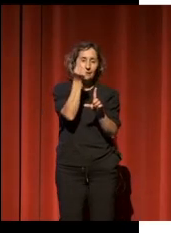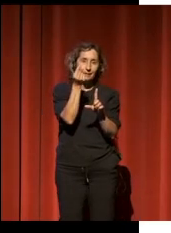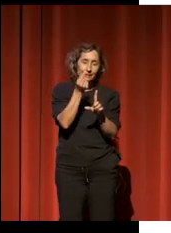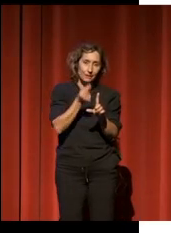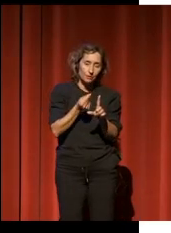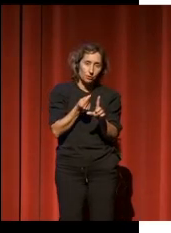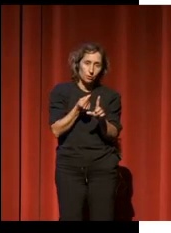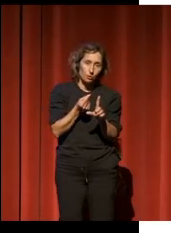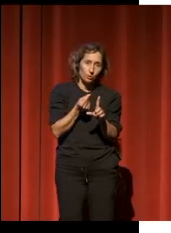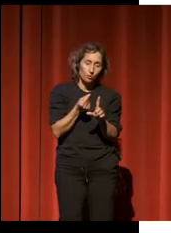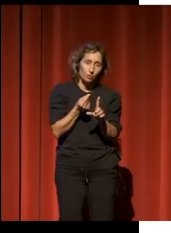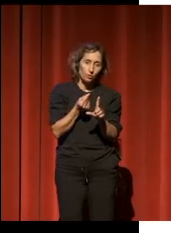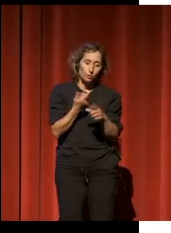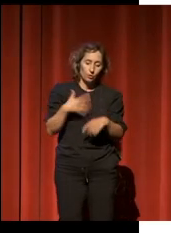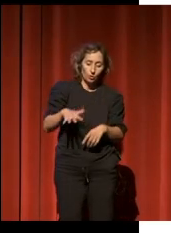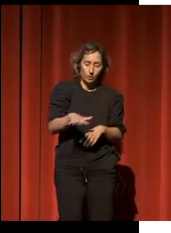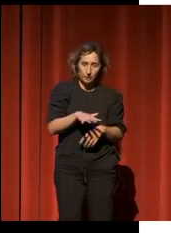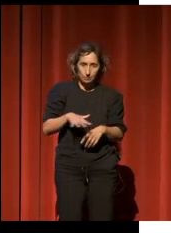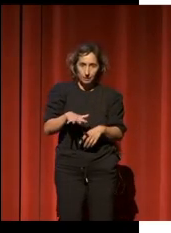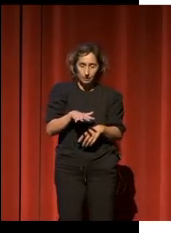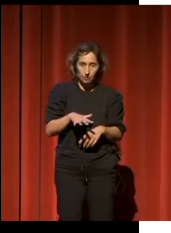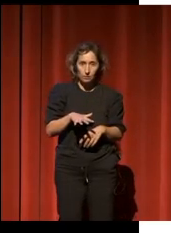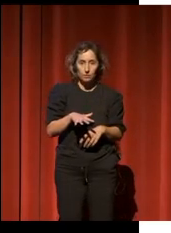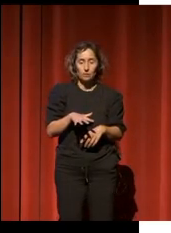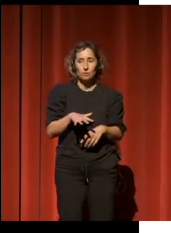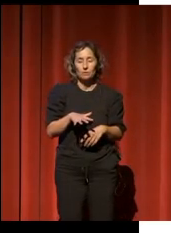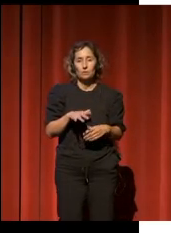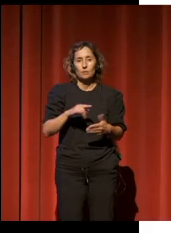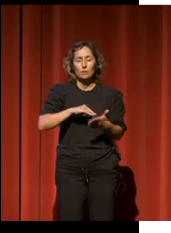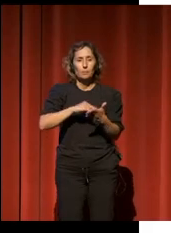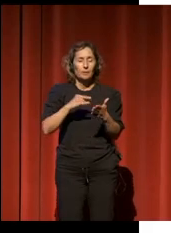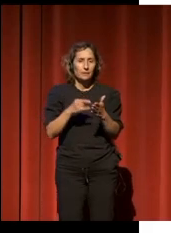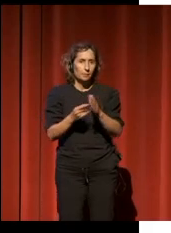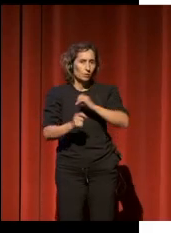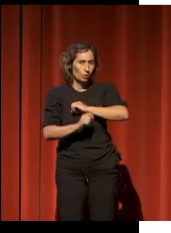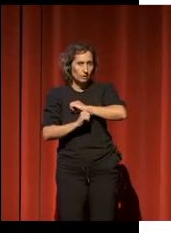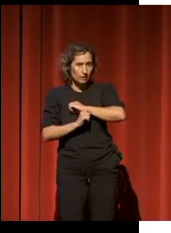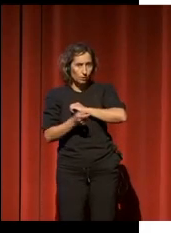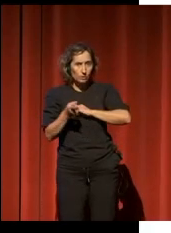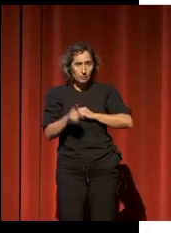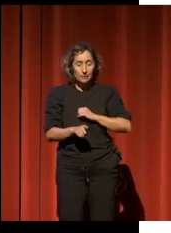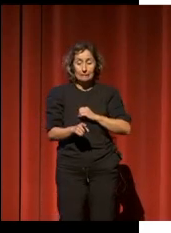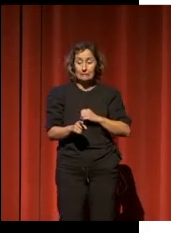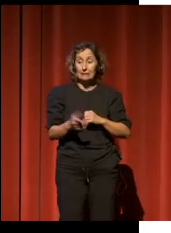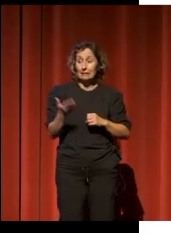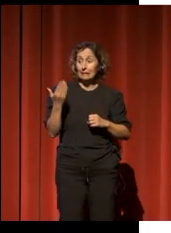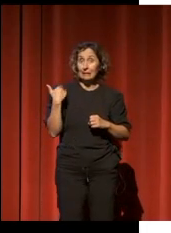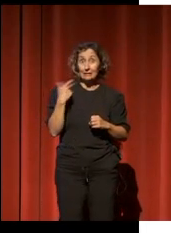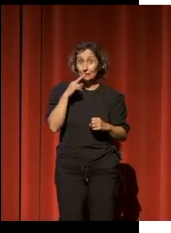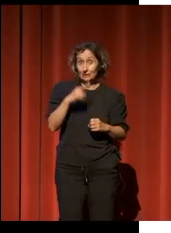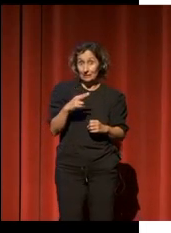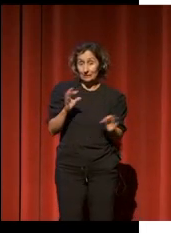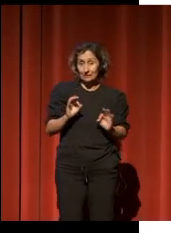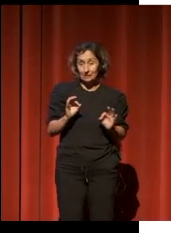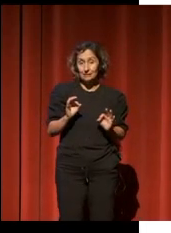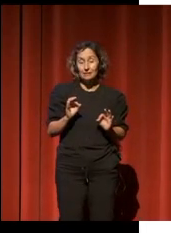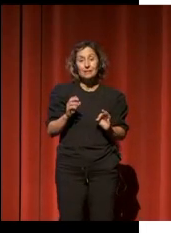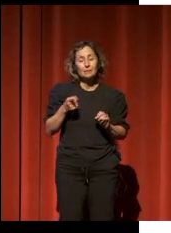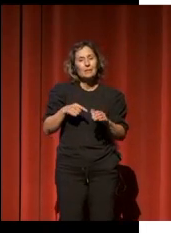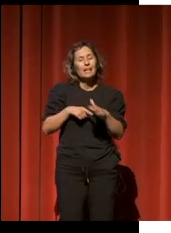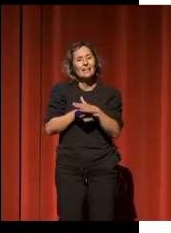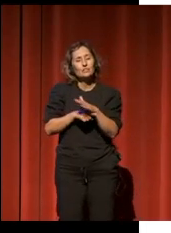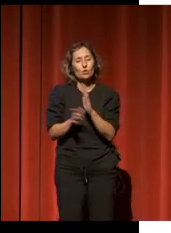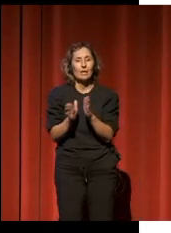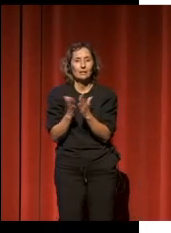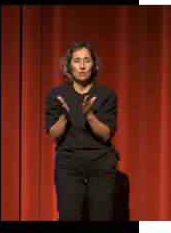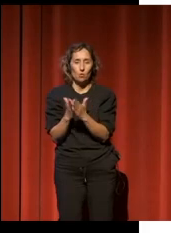diseño en el espacio el planeamiento estratégico y también que antes no ha parecido a la gestión Del catálogo